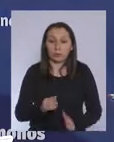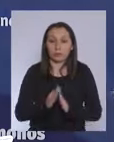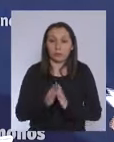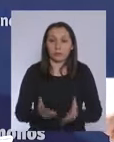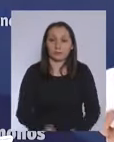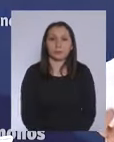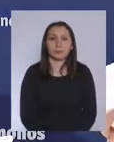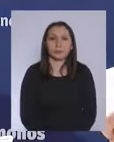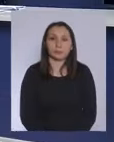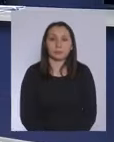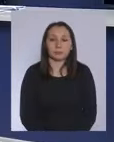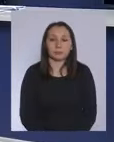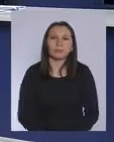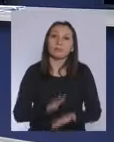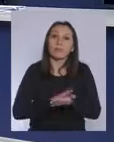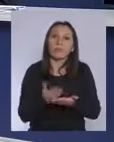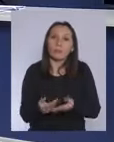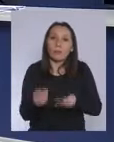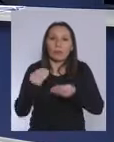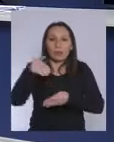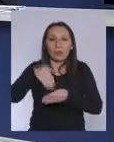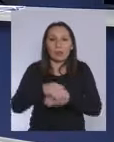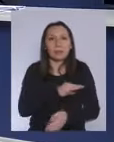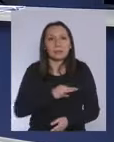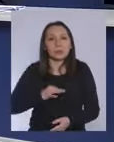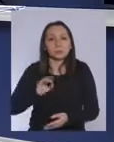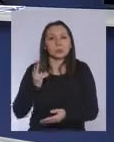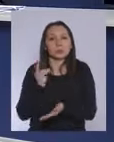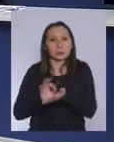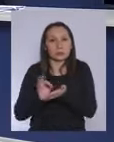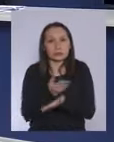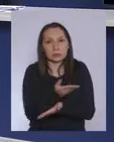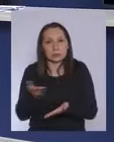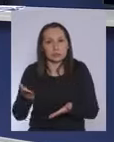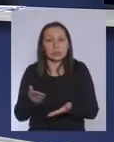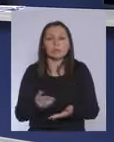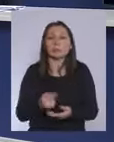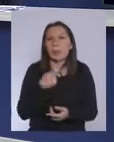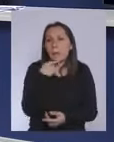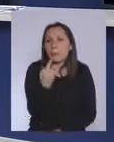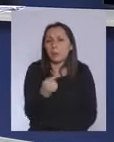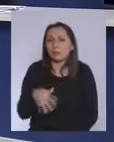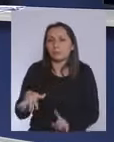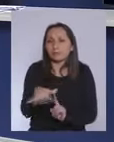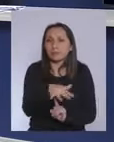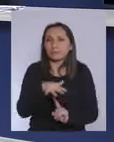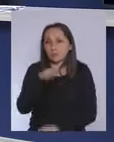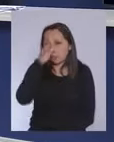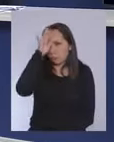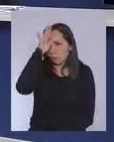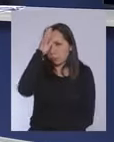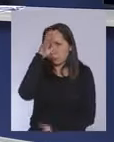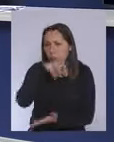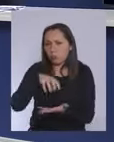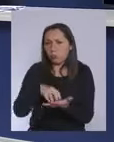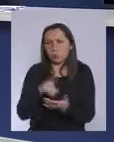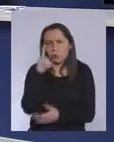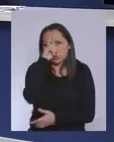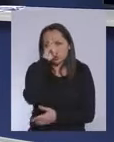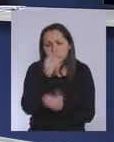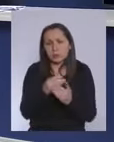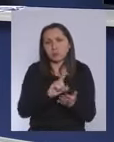favor cómo están buenas tardes ministros subsecretarios quería preguntar por la situación de puente alto porque costó